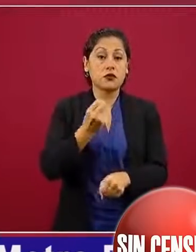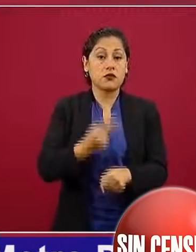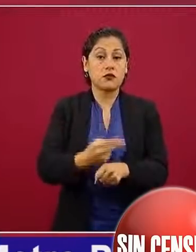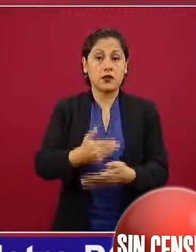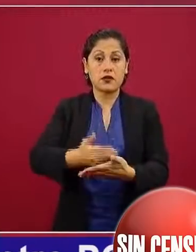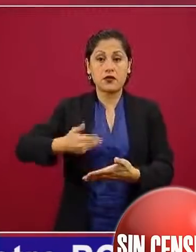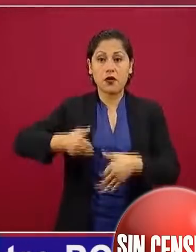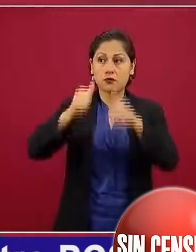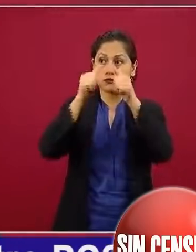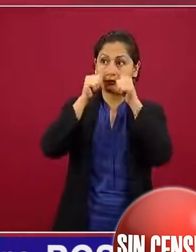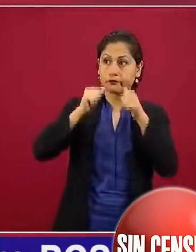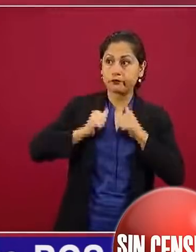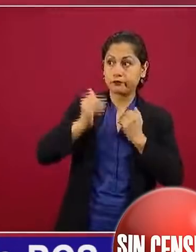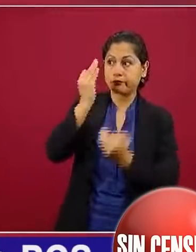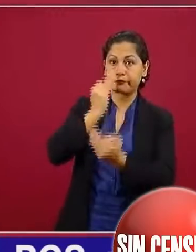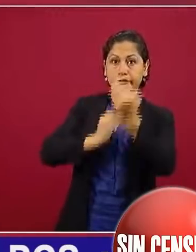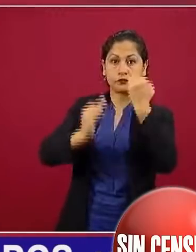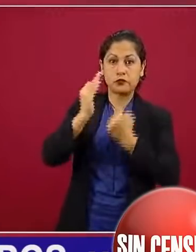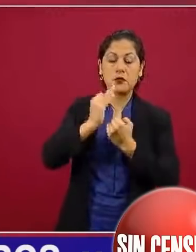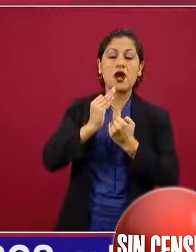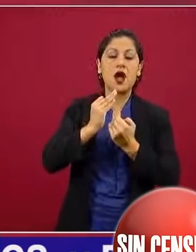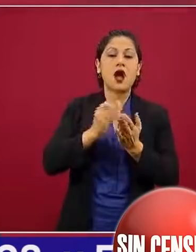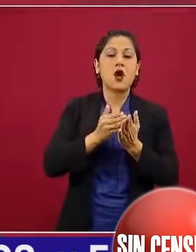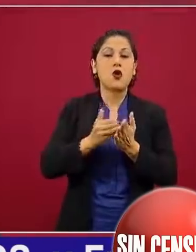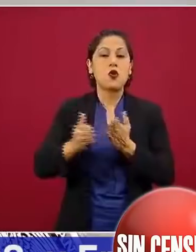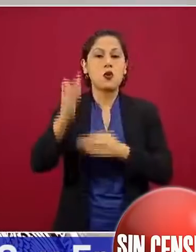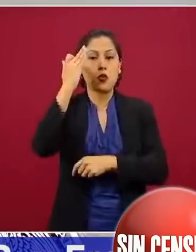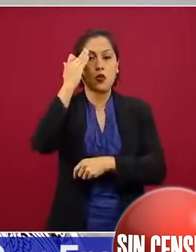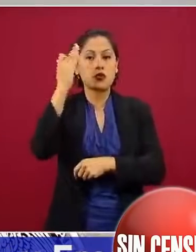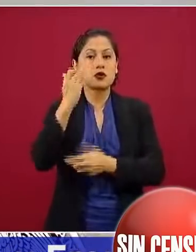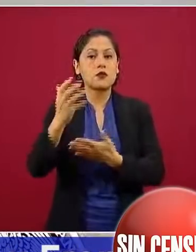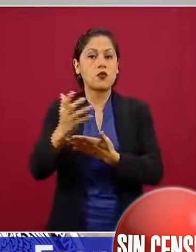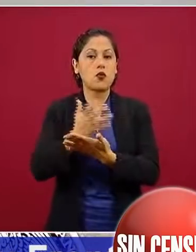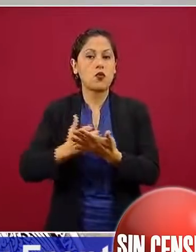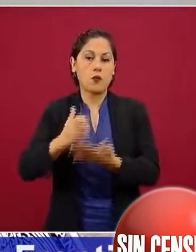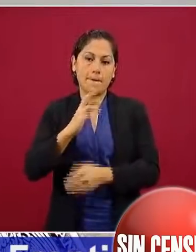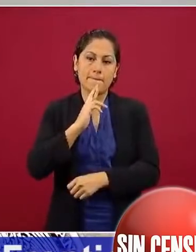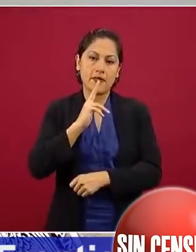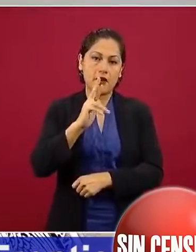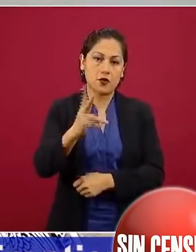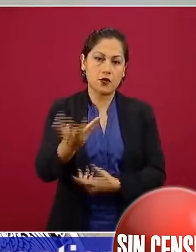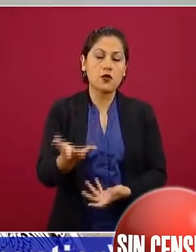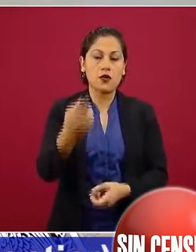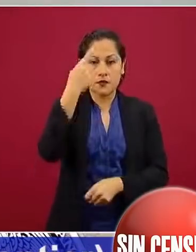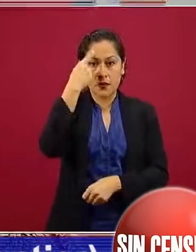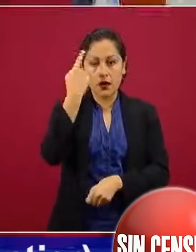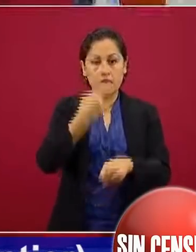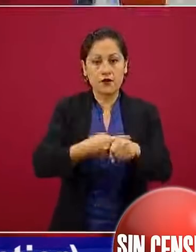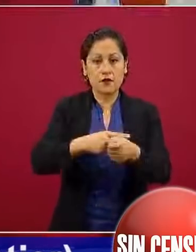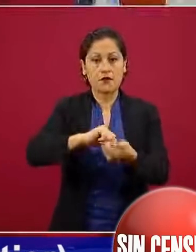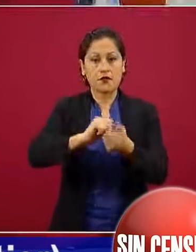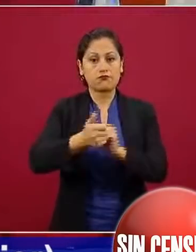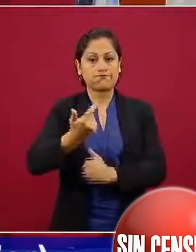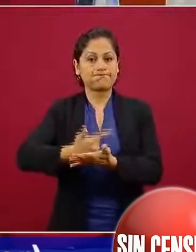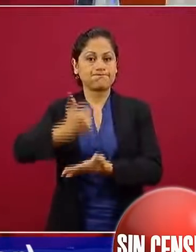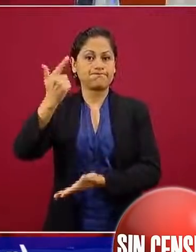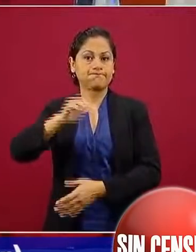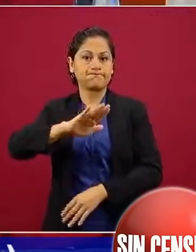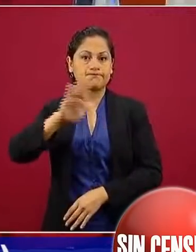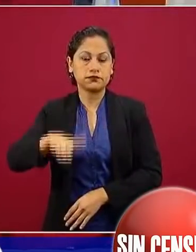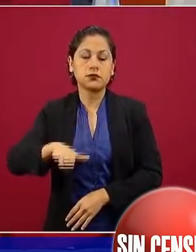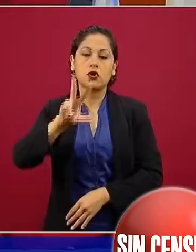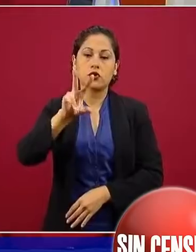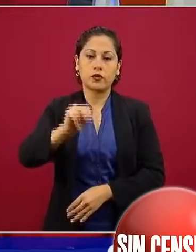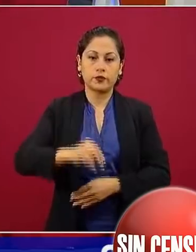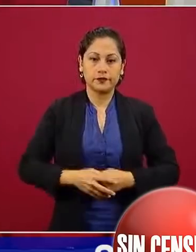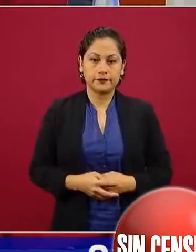atención, mayores posibilidades hay de que la enfermedad no cause un daño letal. Vámonos más rápido, vamos a